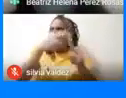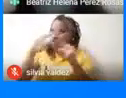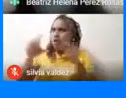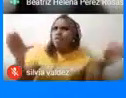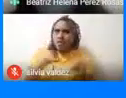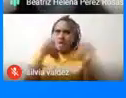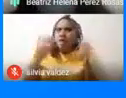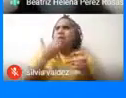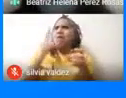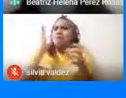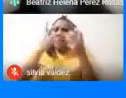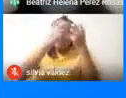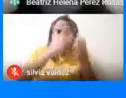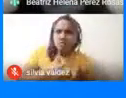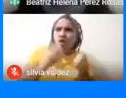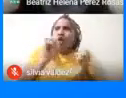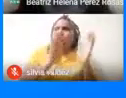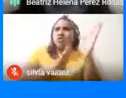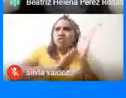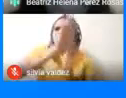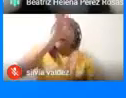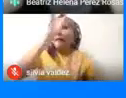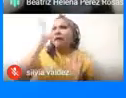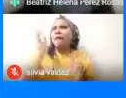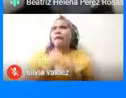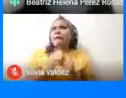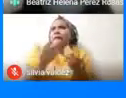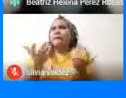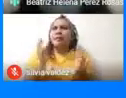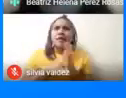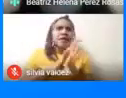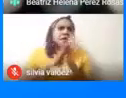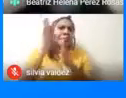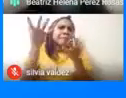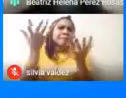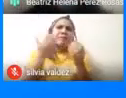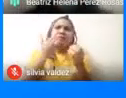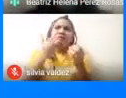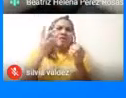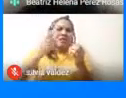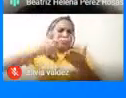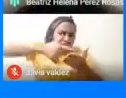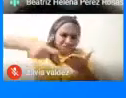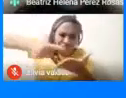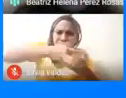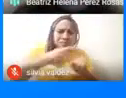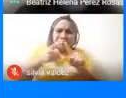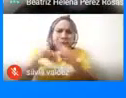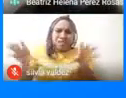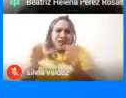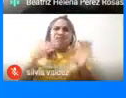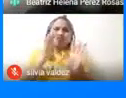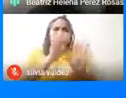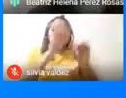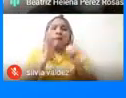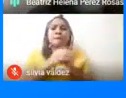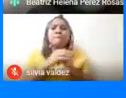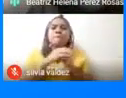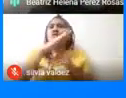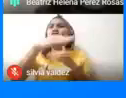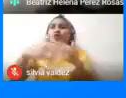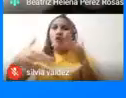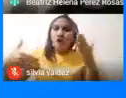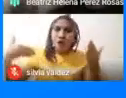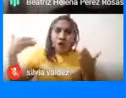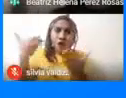por una actividad industrial o por el desarrollo de metalúrgica o algún otro tipo de actividades. Entonces, todo eso